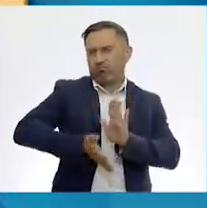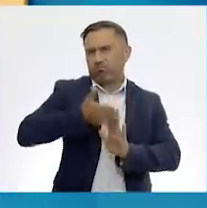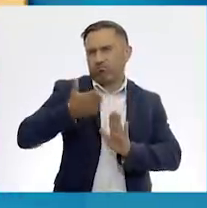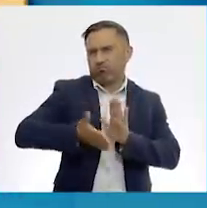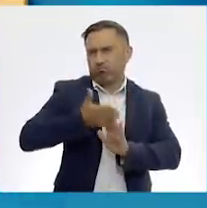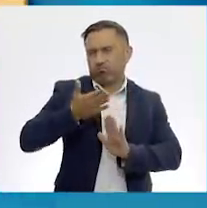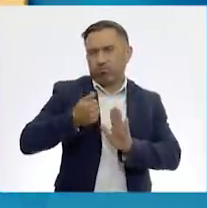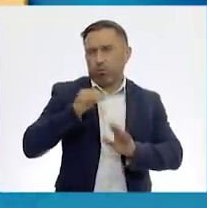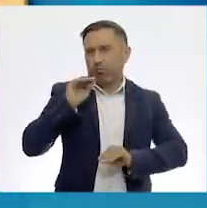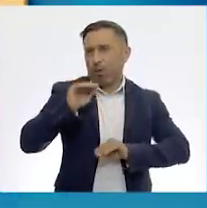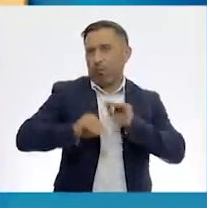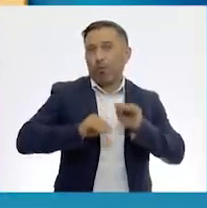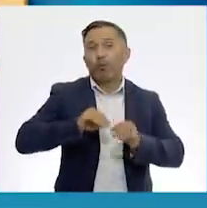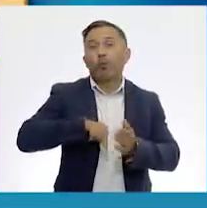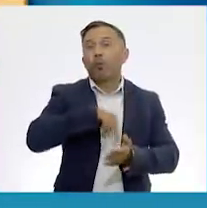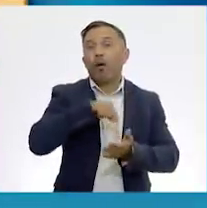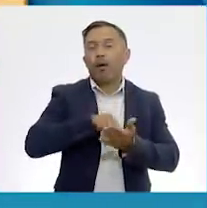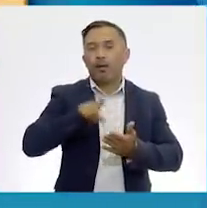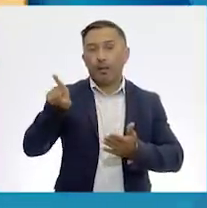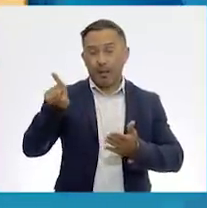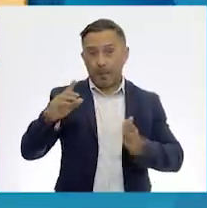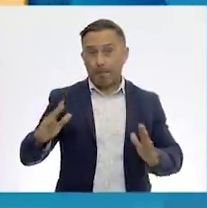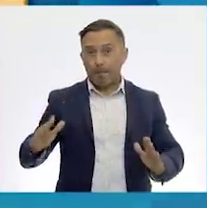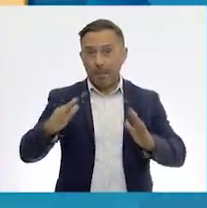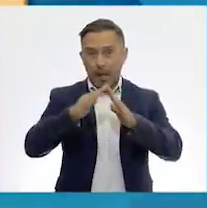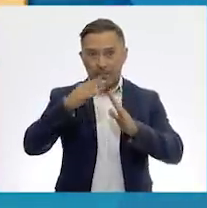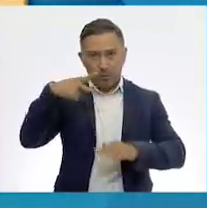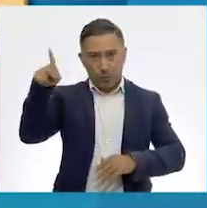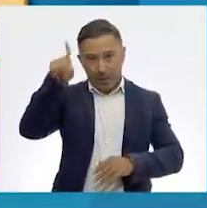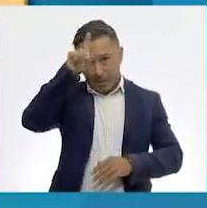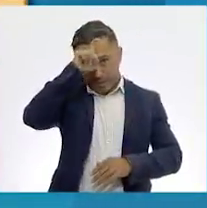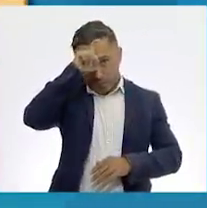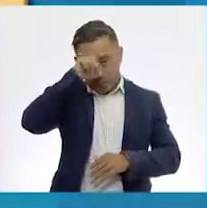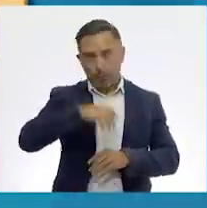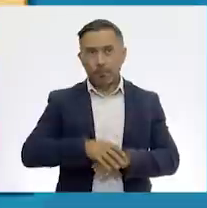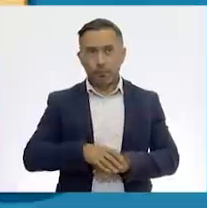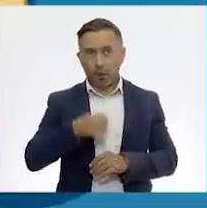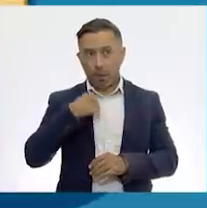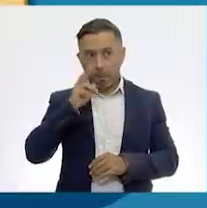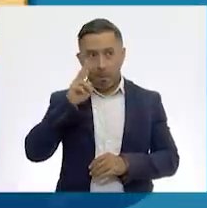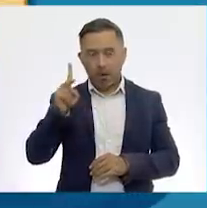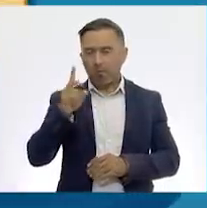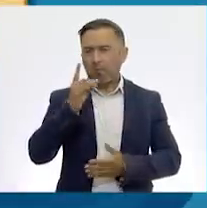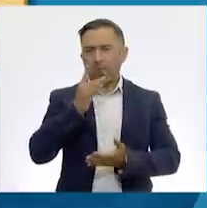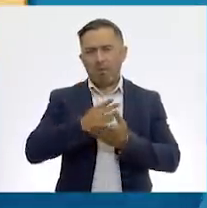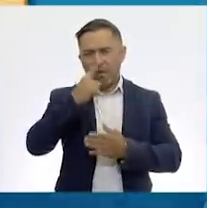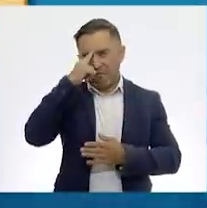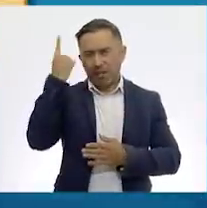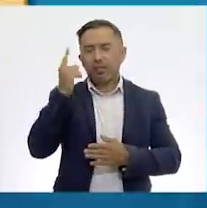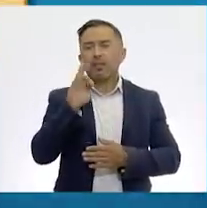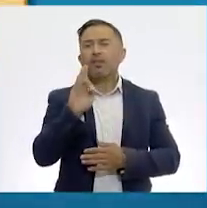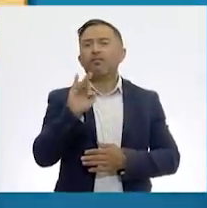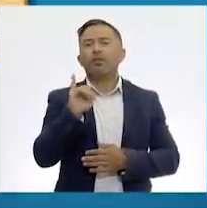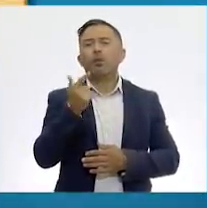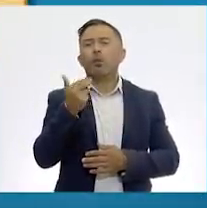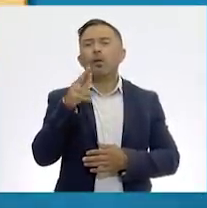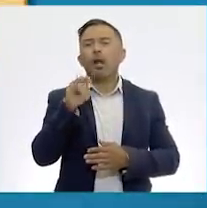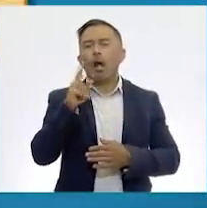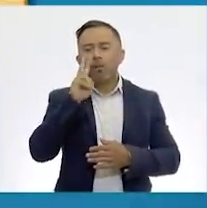de Egipto, por ejemplo, que está muy claro aquí el cuerpo geométrico, pues que es una